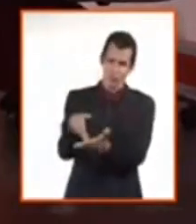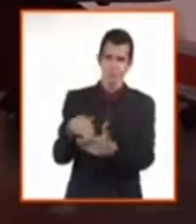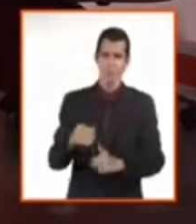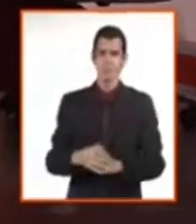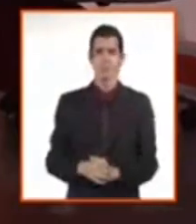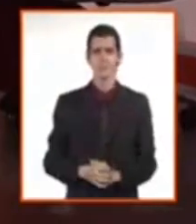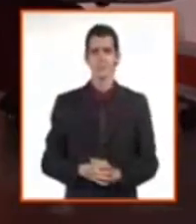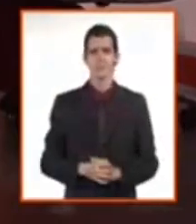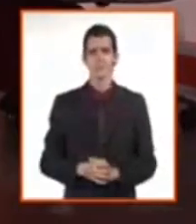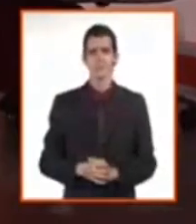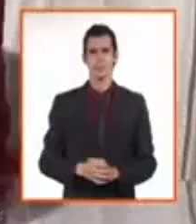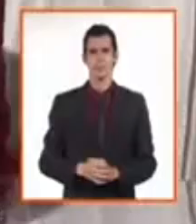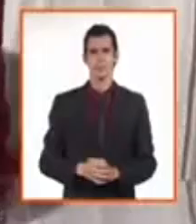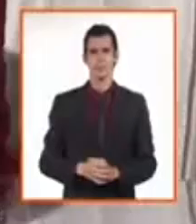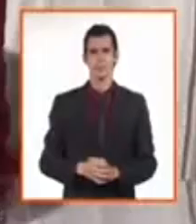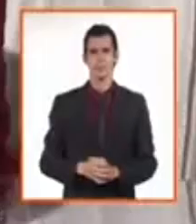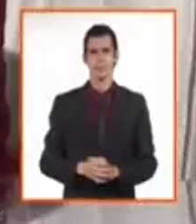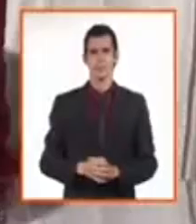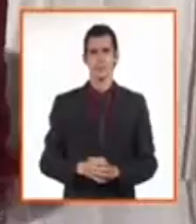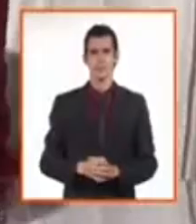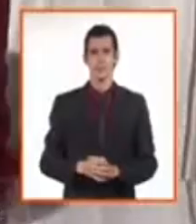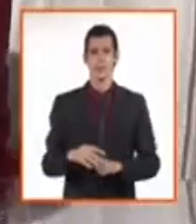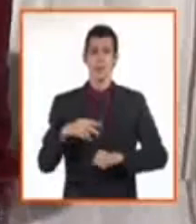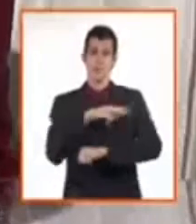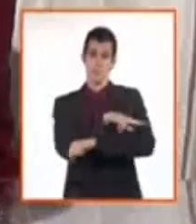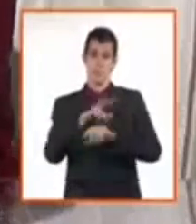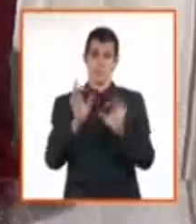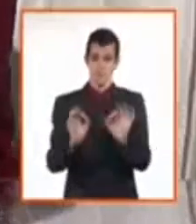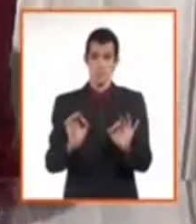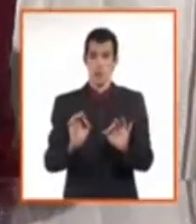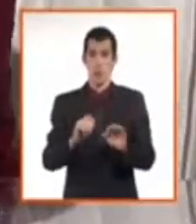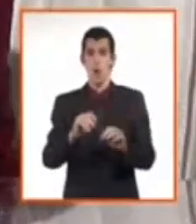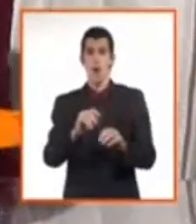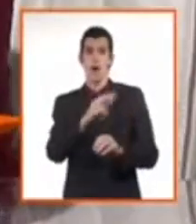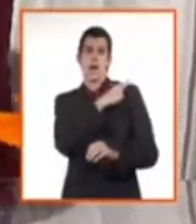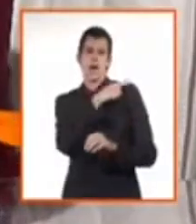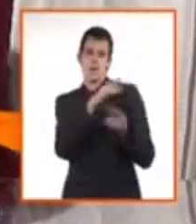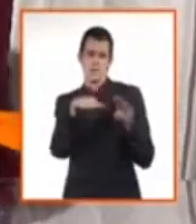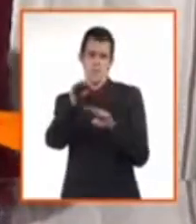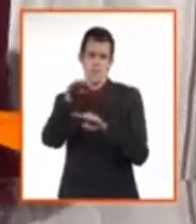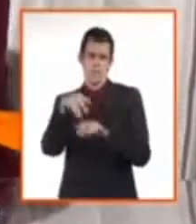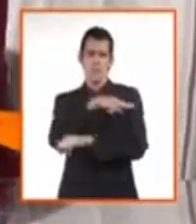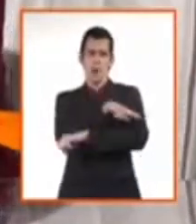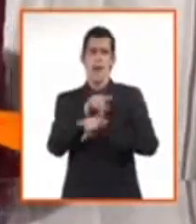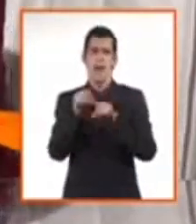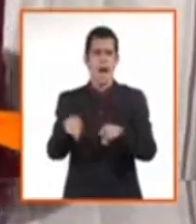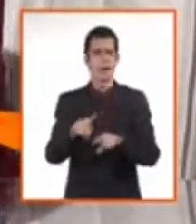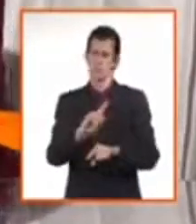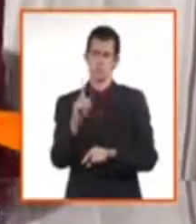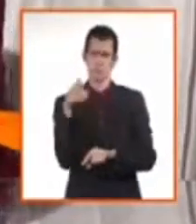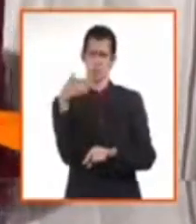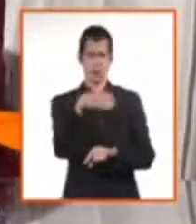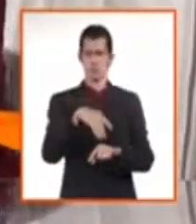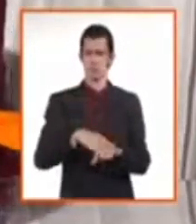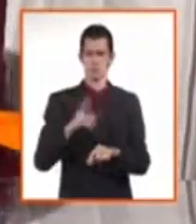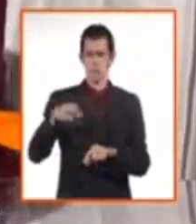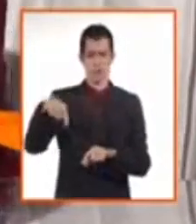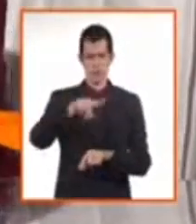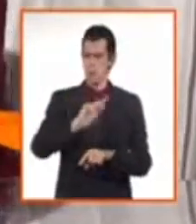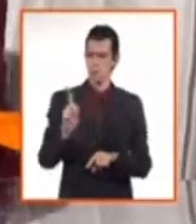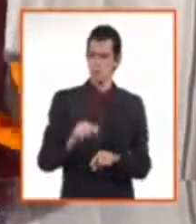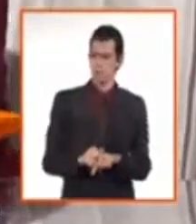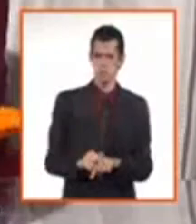cumbre y no mandó a nadie tampoco ha sido a ese nivel de radicalidad y celebrando el aniversario de las relaciones entre